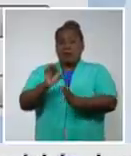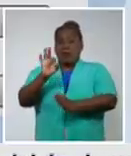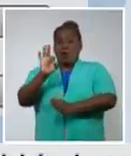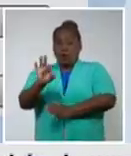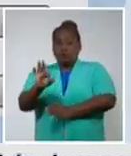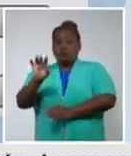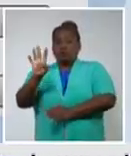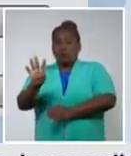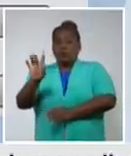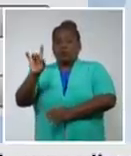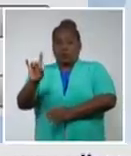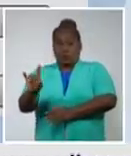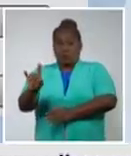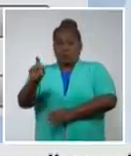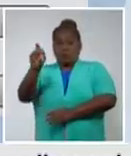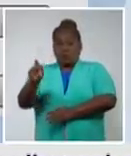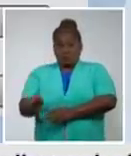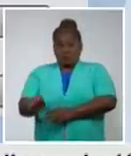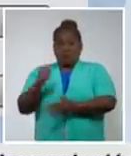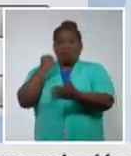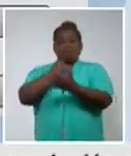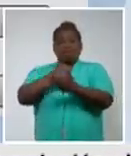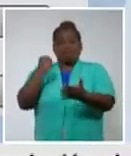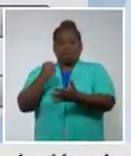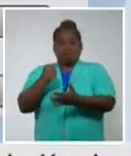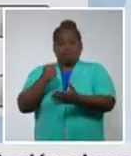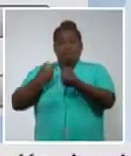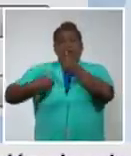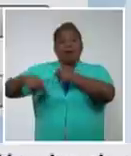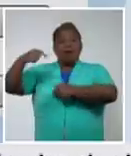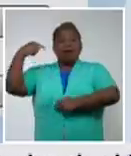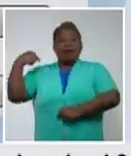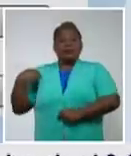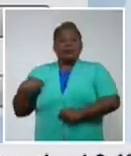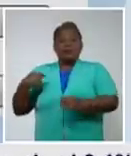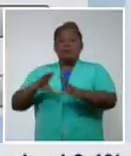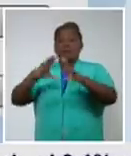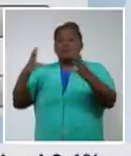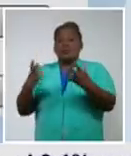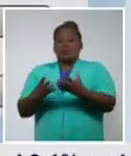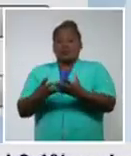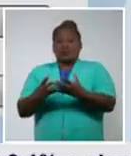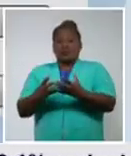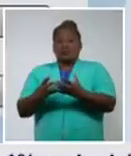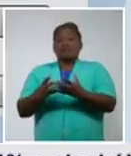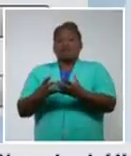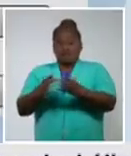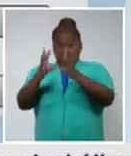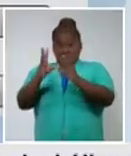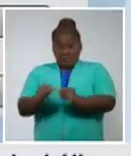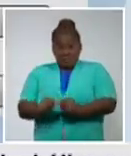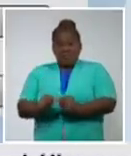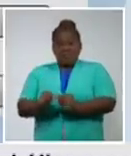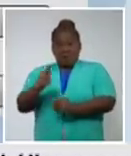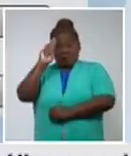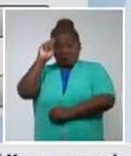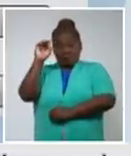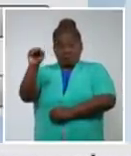117.607.849 casos confirmados, a que ayer en el mundo una cifra elevada de casos activos,